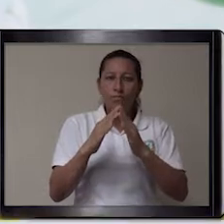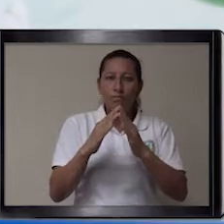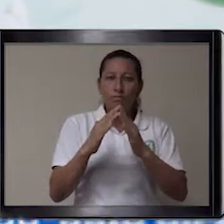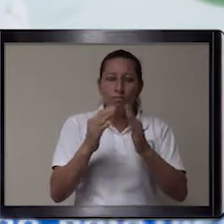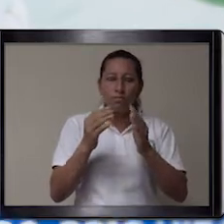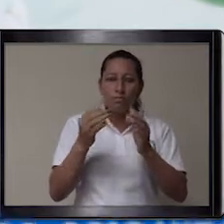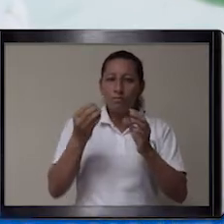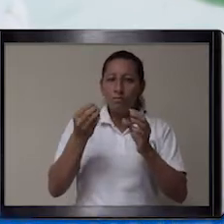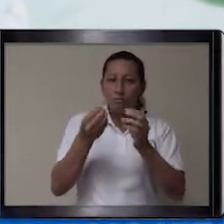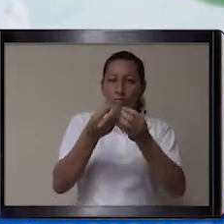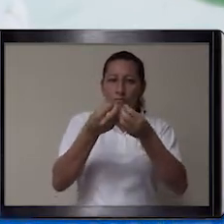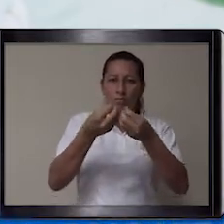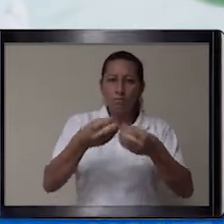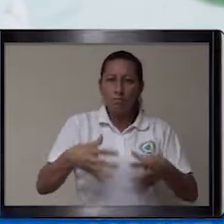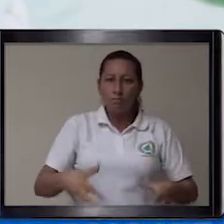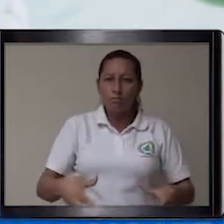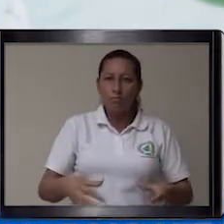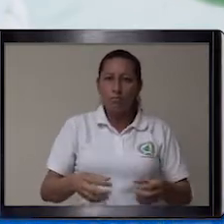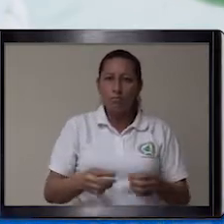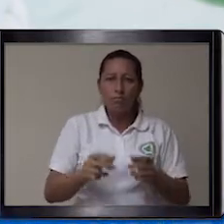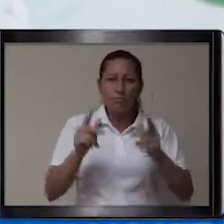el proceso de